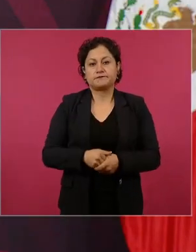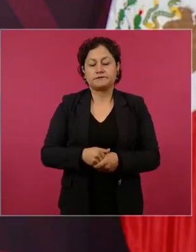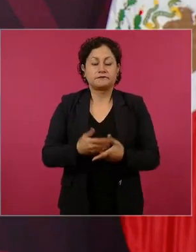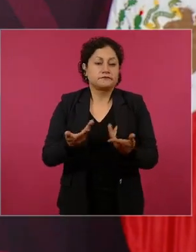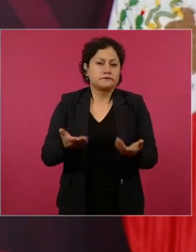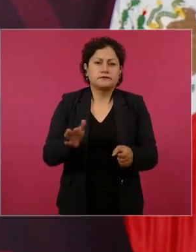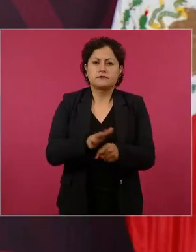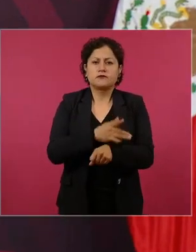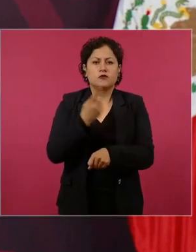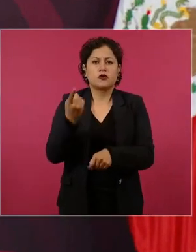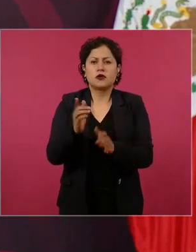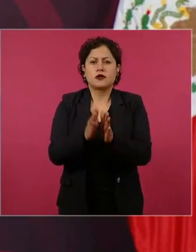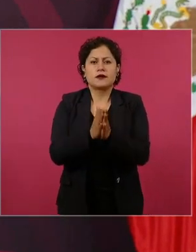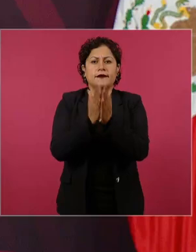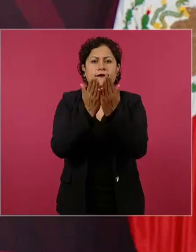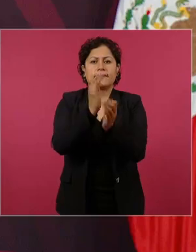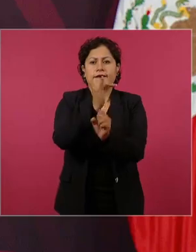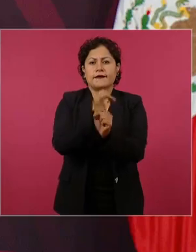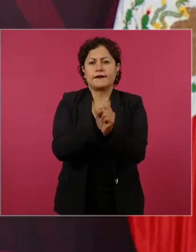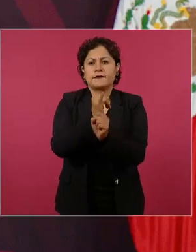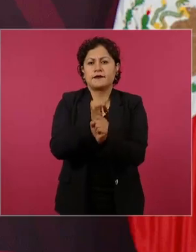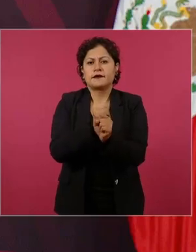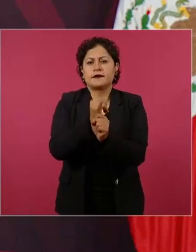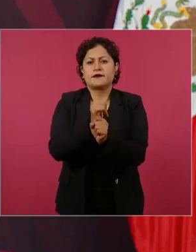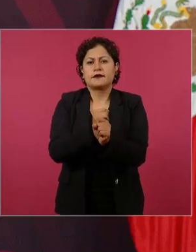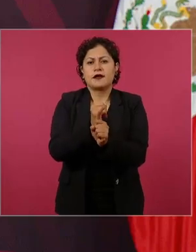carpetas de investigación,